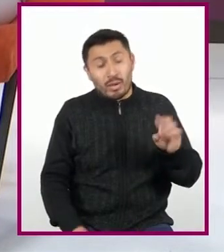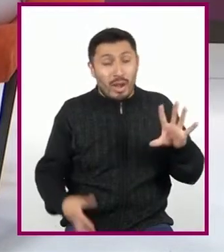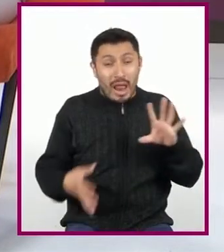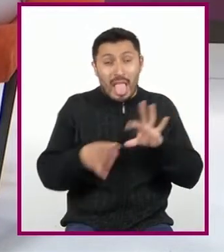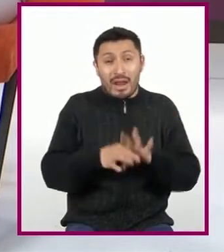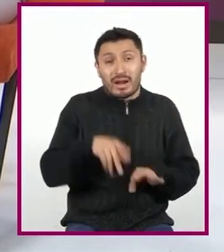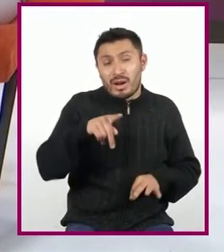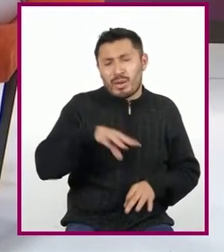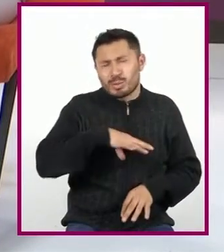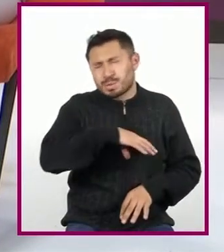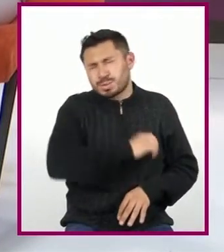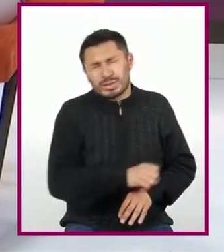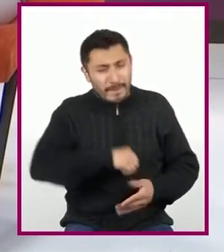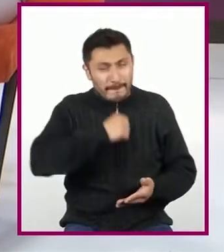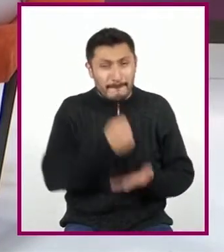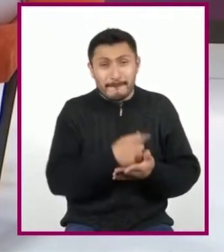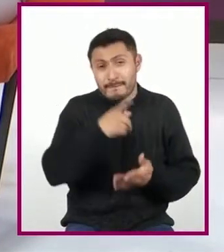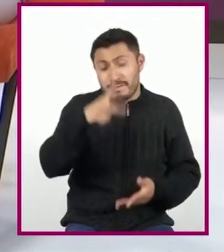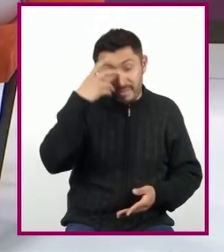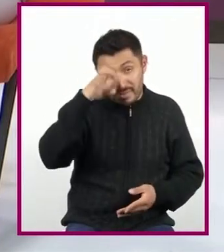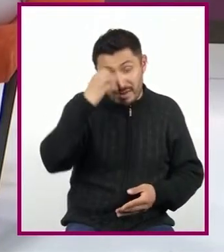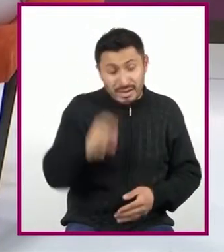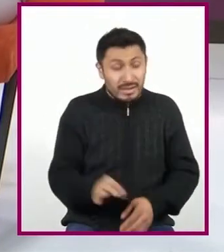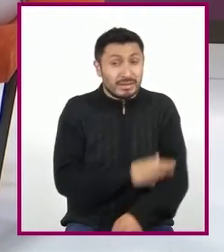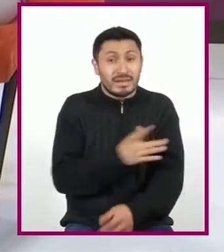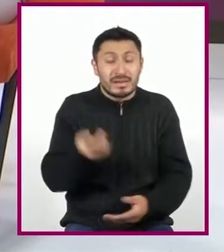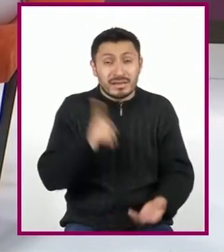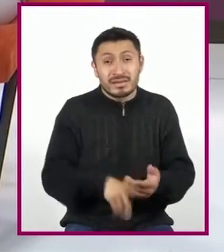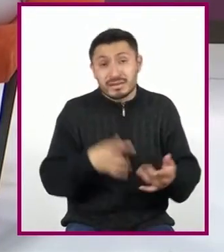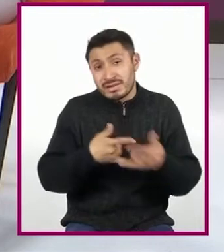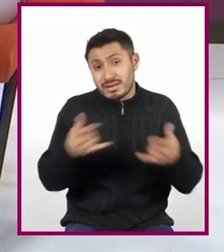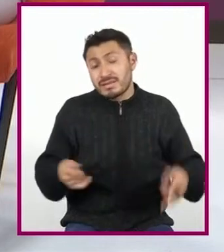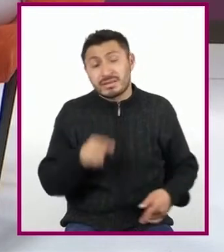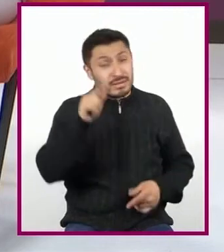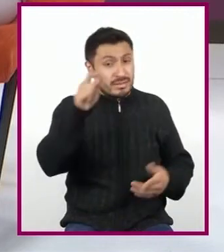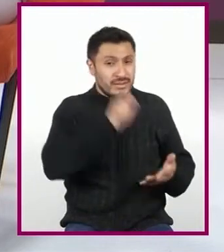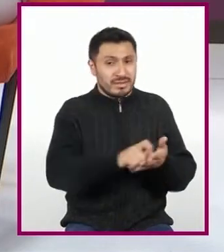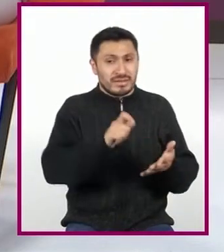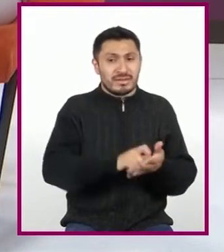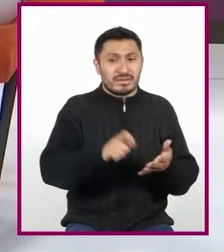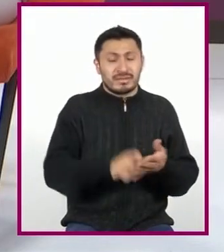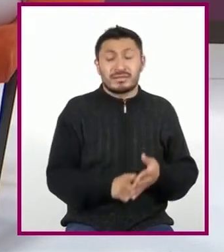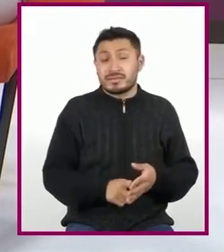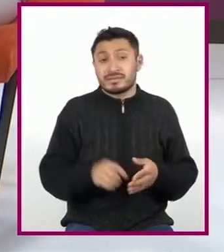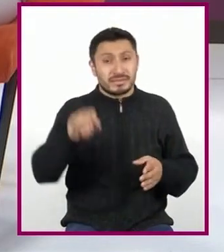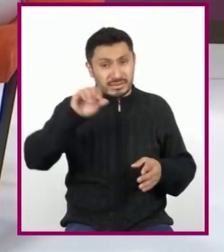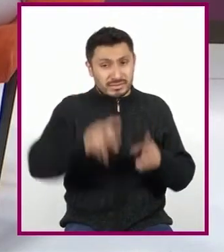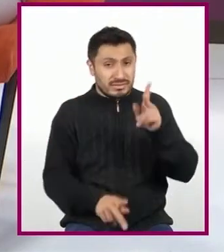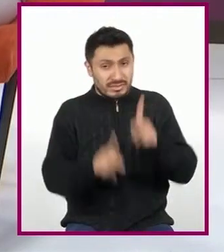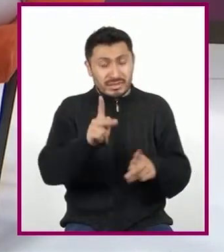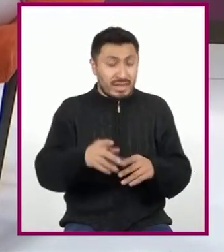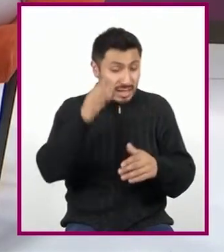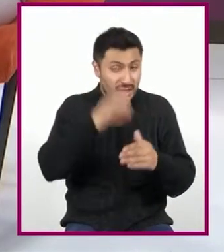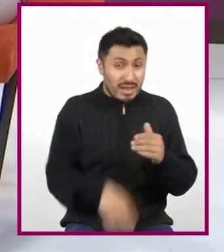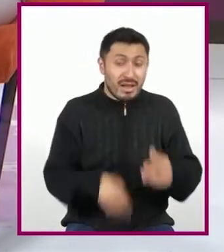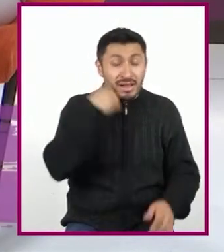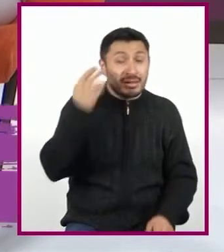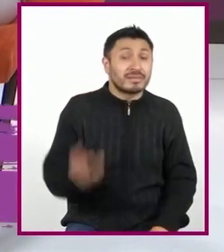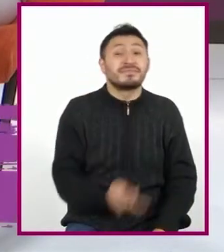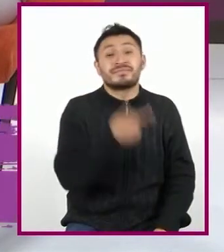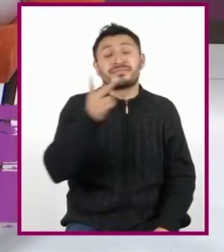puede mencionarse su originalidad o novedad. En el caso de recopilaciones, se apela frecuentemente a la